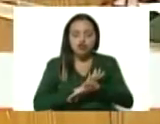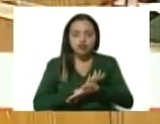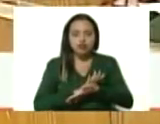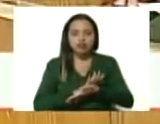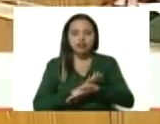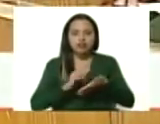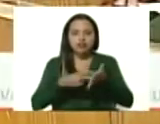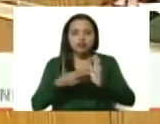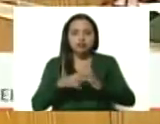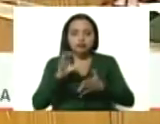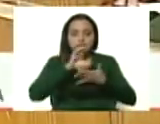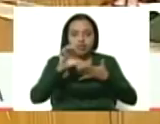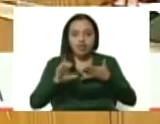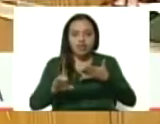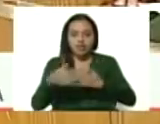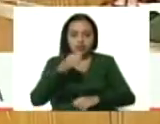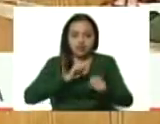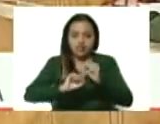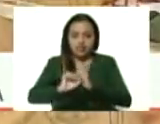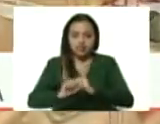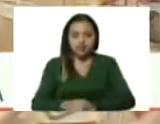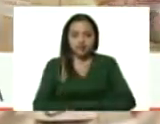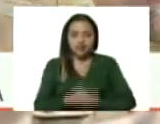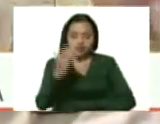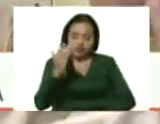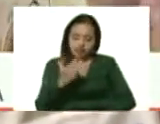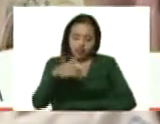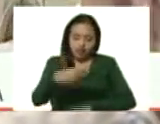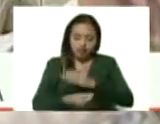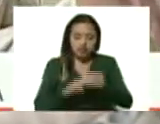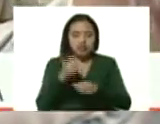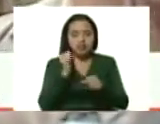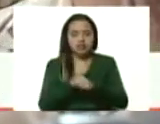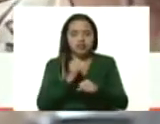defensa. Así que me he venido a hacer este trabajo,